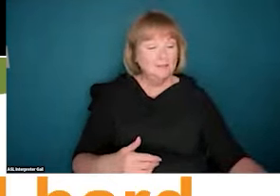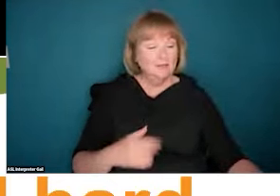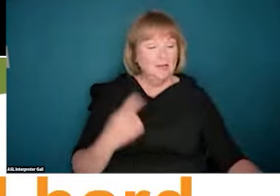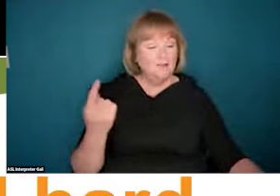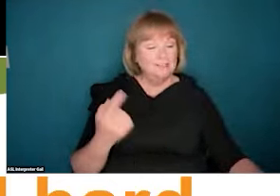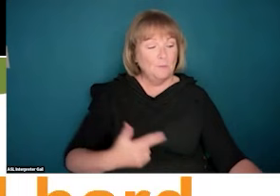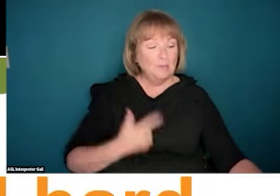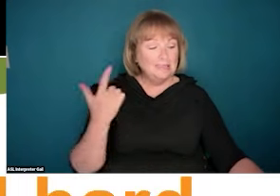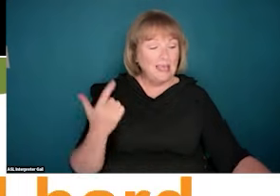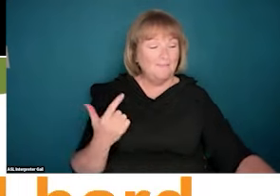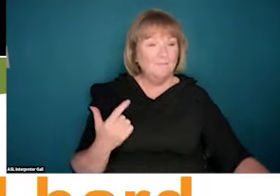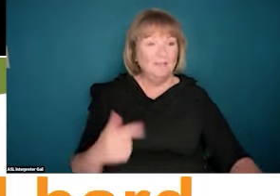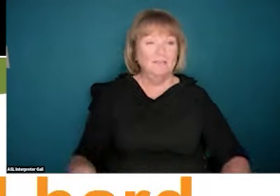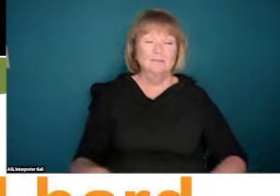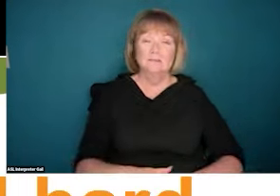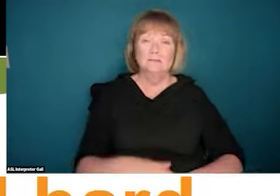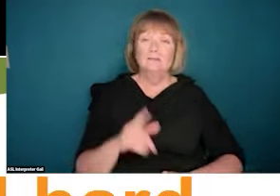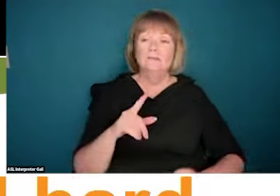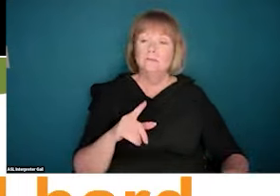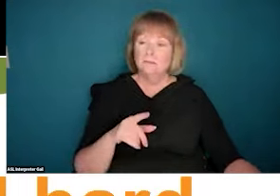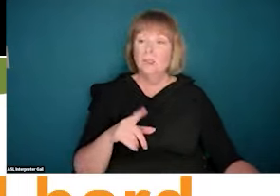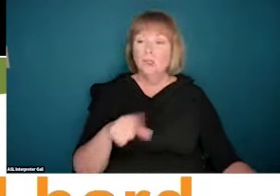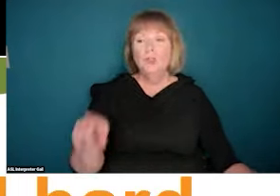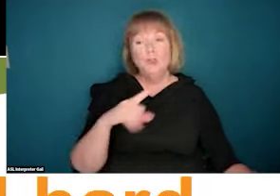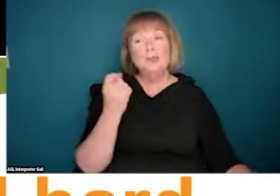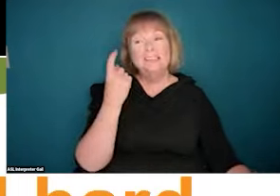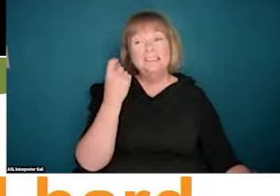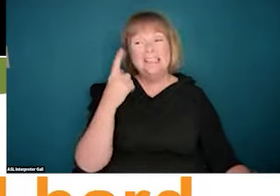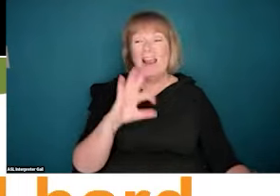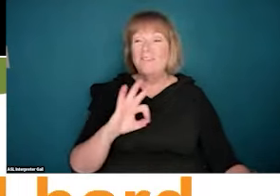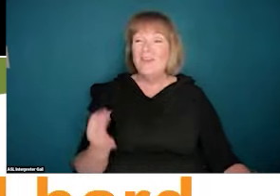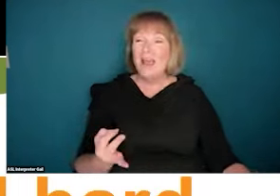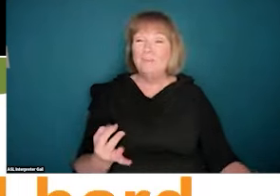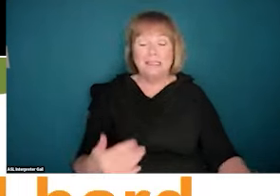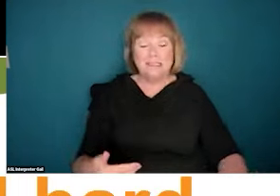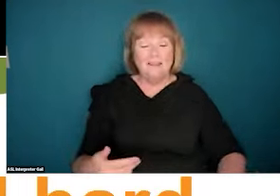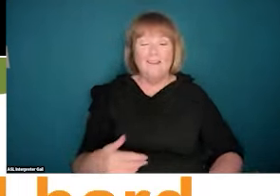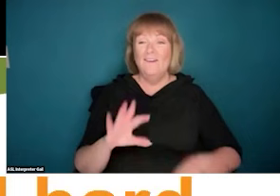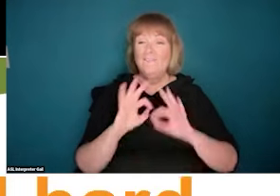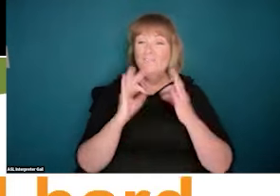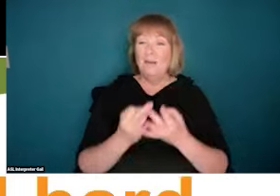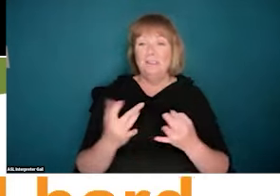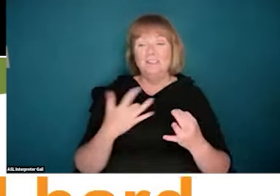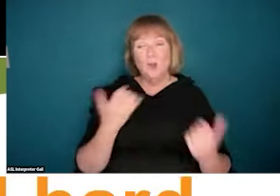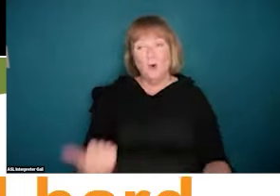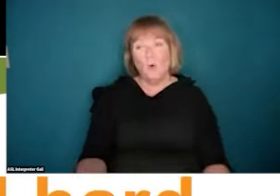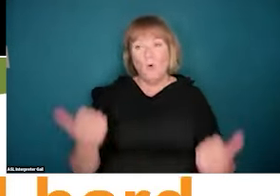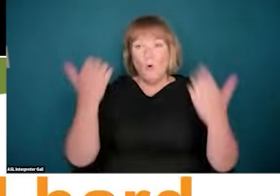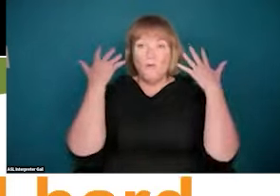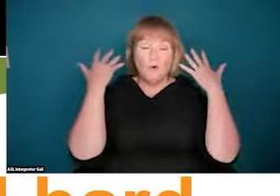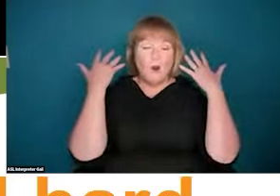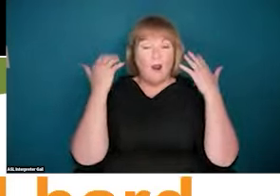vida de una persona, hay mucho papeleo, hay un montón de papeleo, hay muchas cosas y